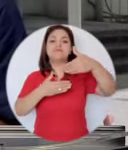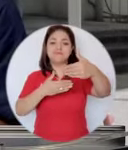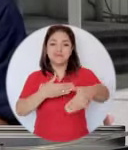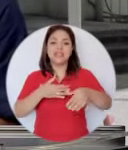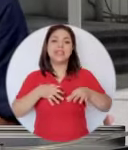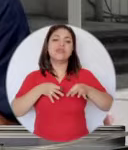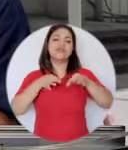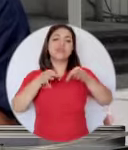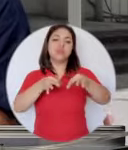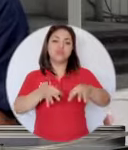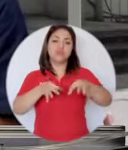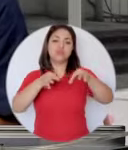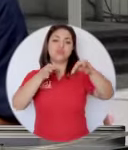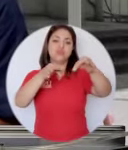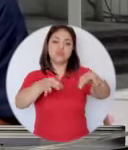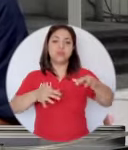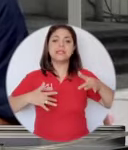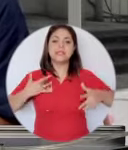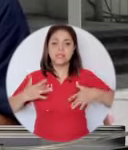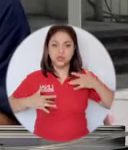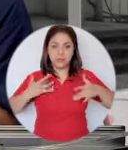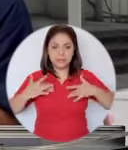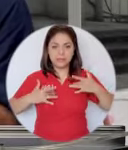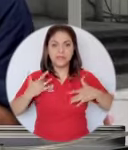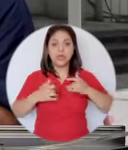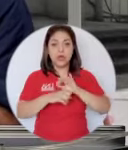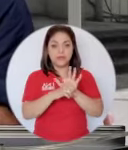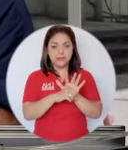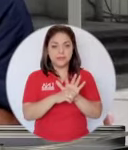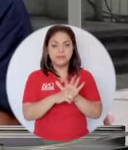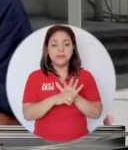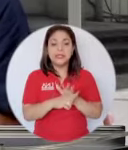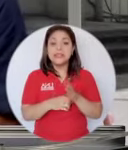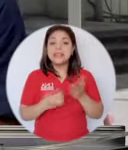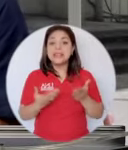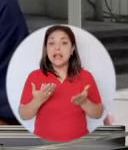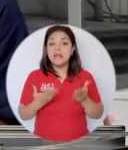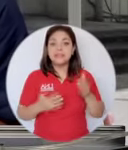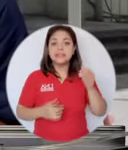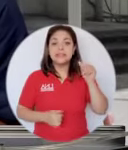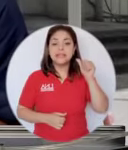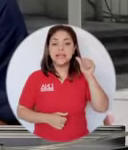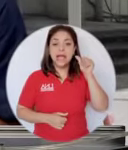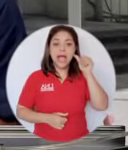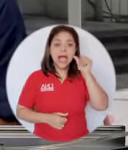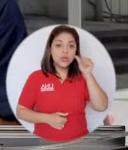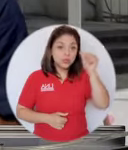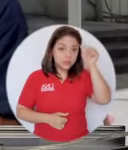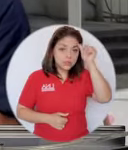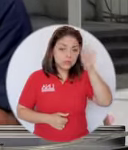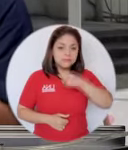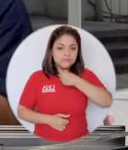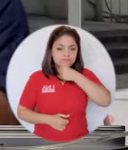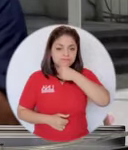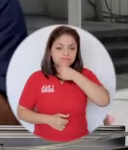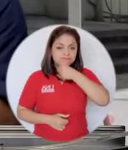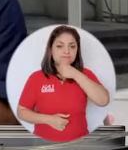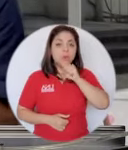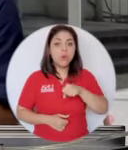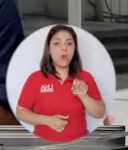COVID prolongado o este post-COVID. En las personas adultas mayores puede ser 1 de cada 4.